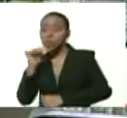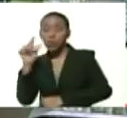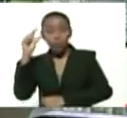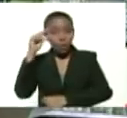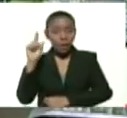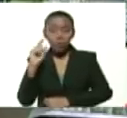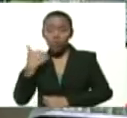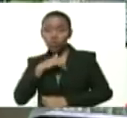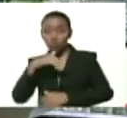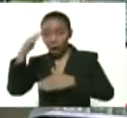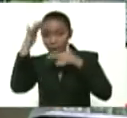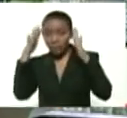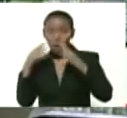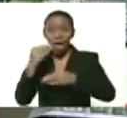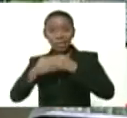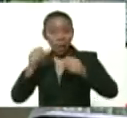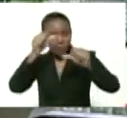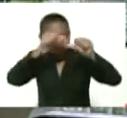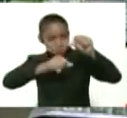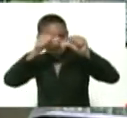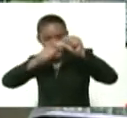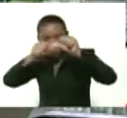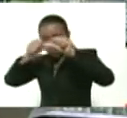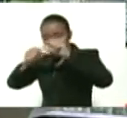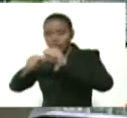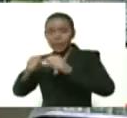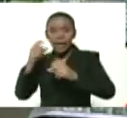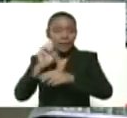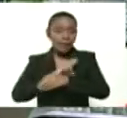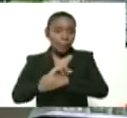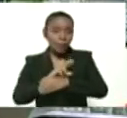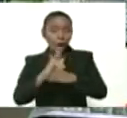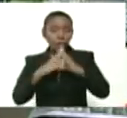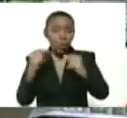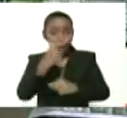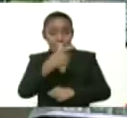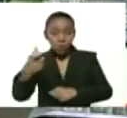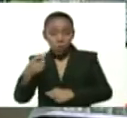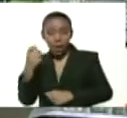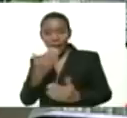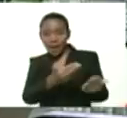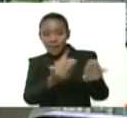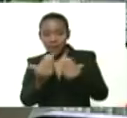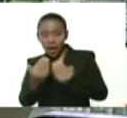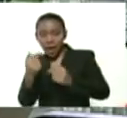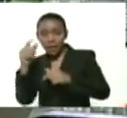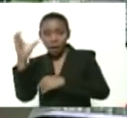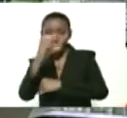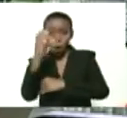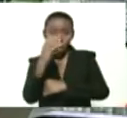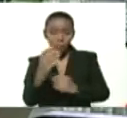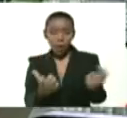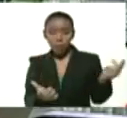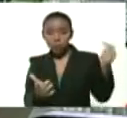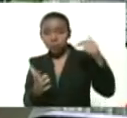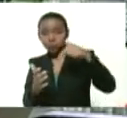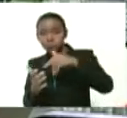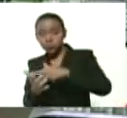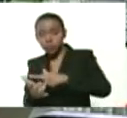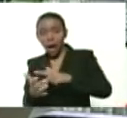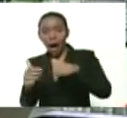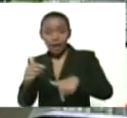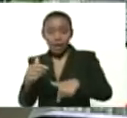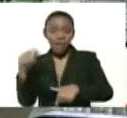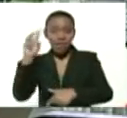a estar muy atentos, vamos a hacerle pruebas de diagnóstico rápido a todas las personas que vengan de Colombia hacia Venezuela, pruebas de